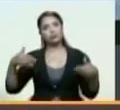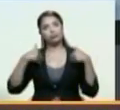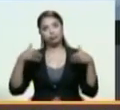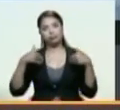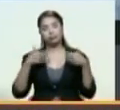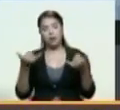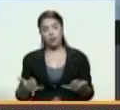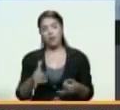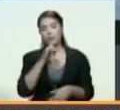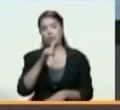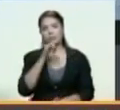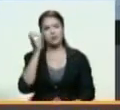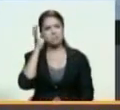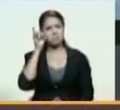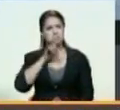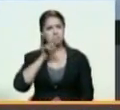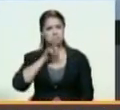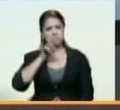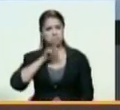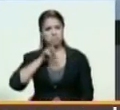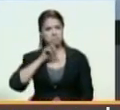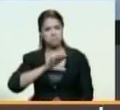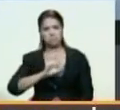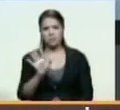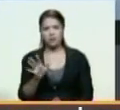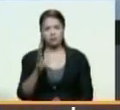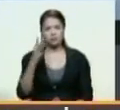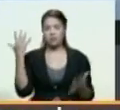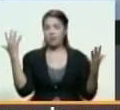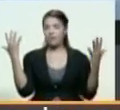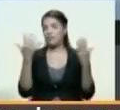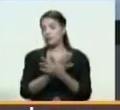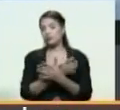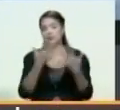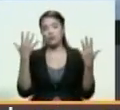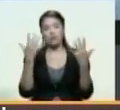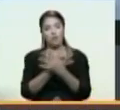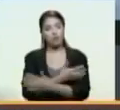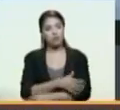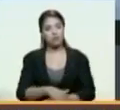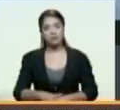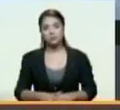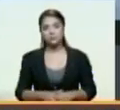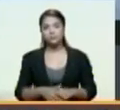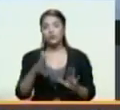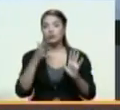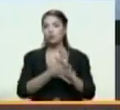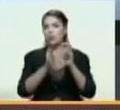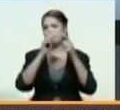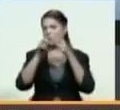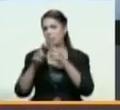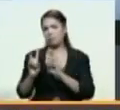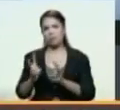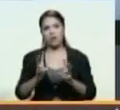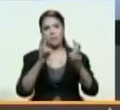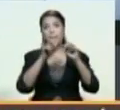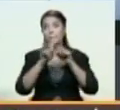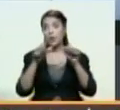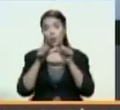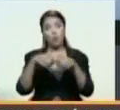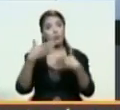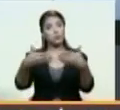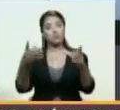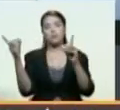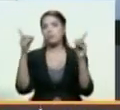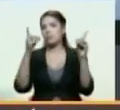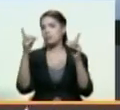estas noticias falsas, de estas confusiones en cuanto a los temas. Pero continuamos con el